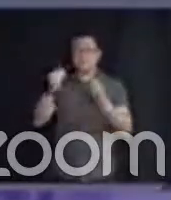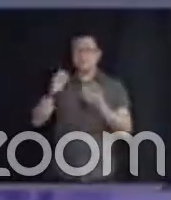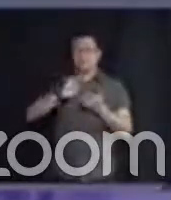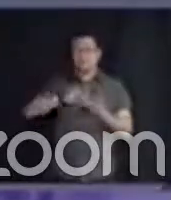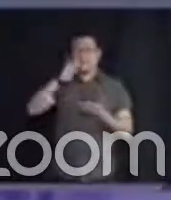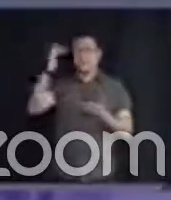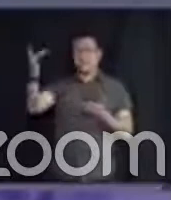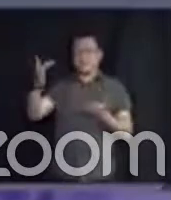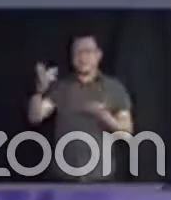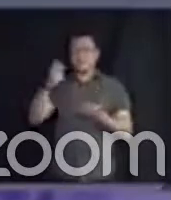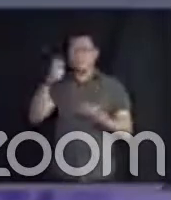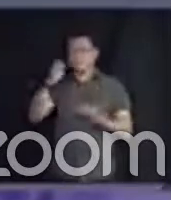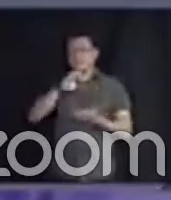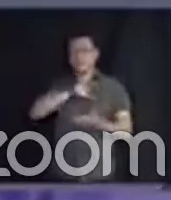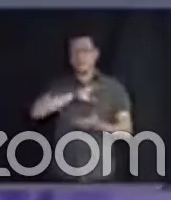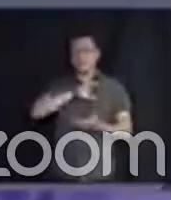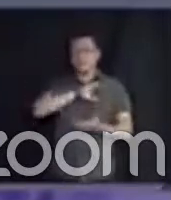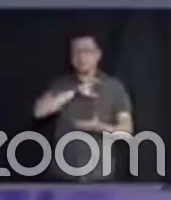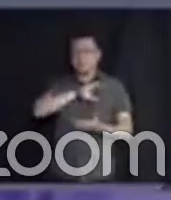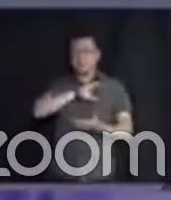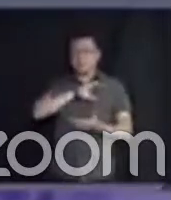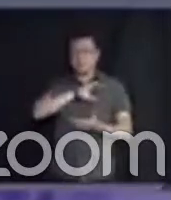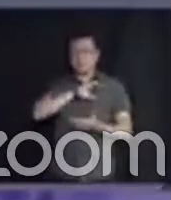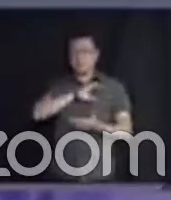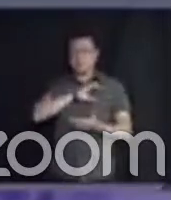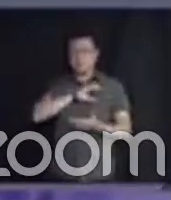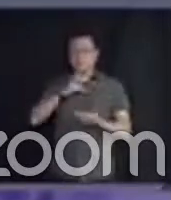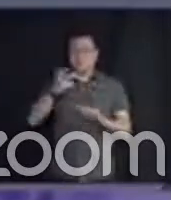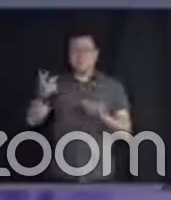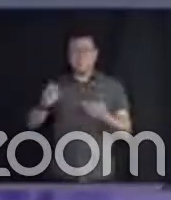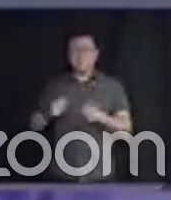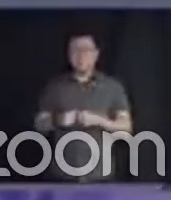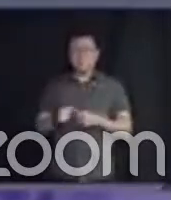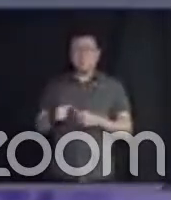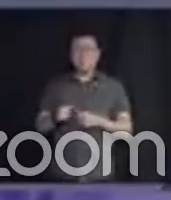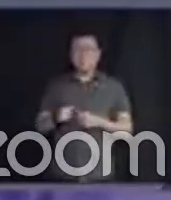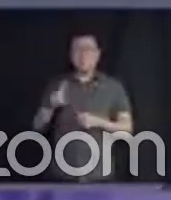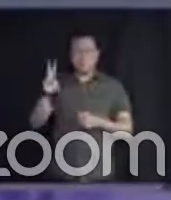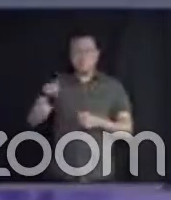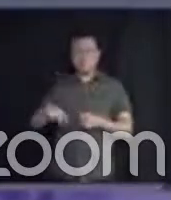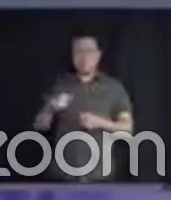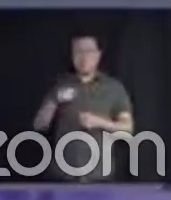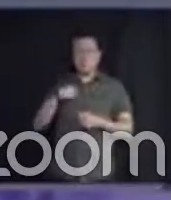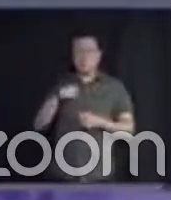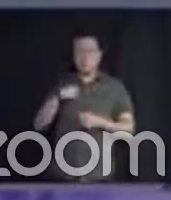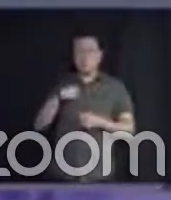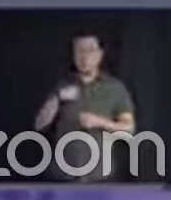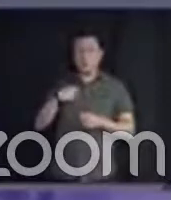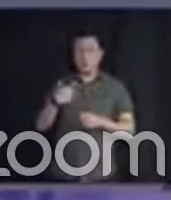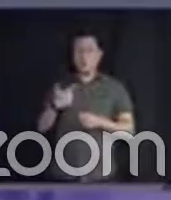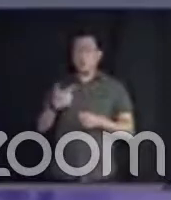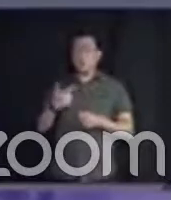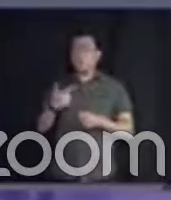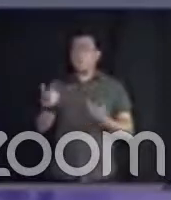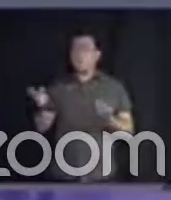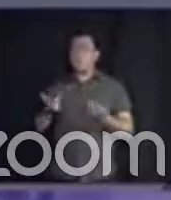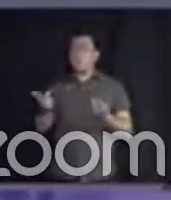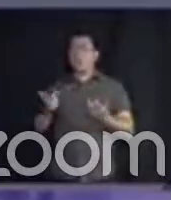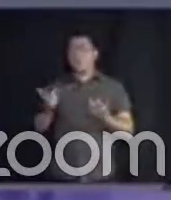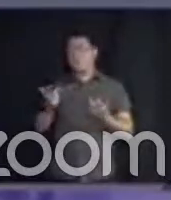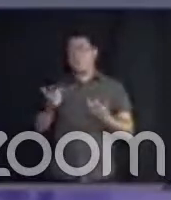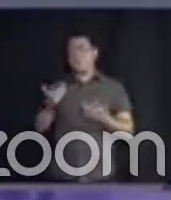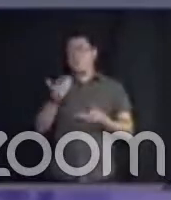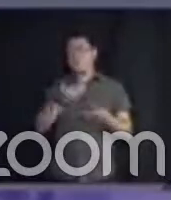muy bonito. Muchas gracias por el cariño y, a final de cuentas, nomás yo mi forma